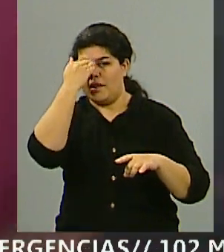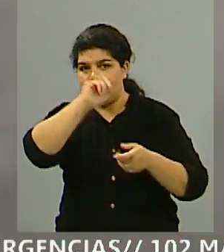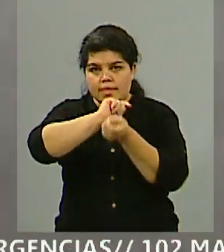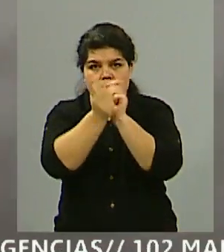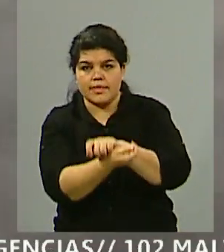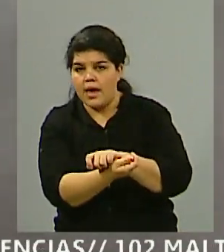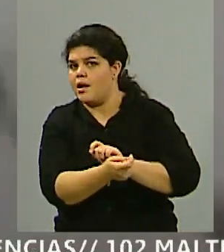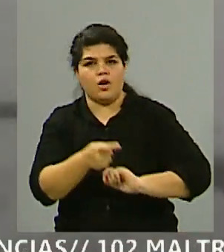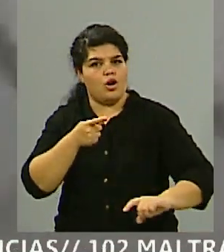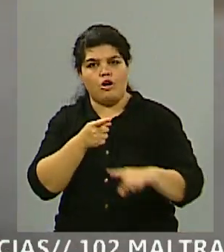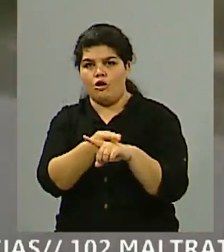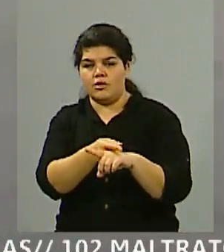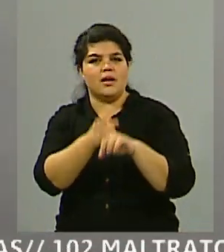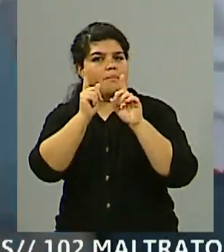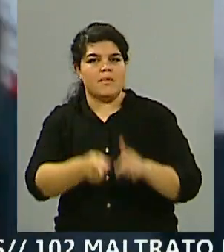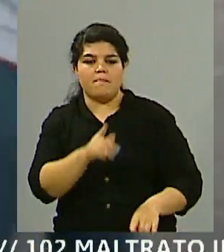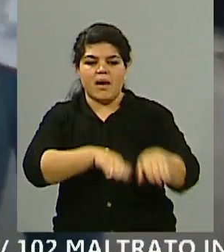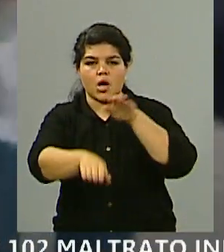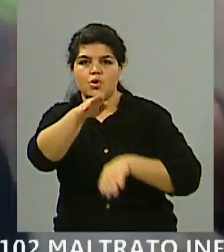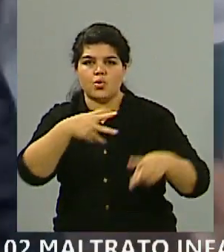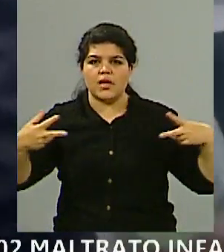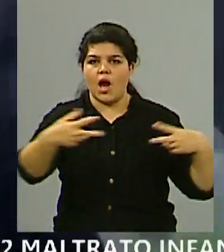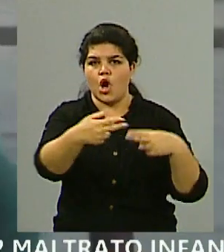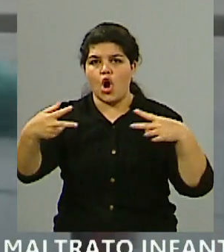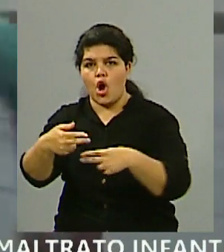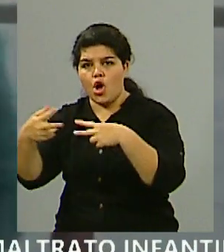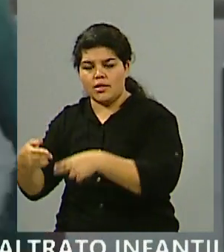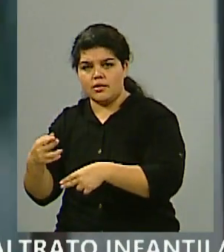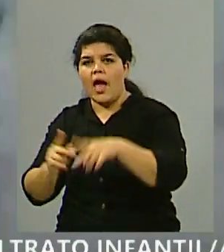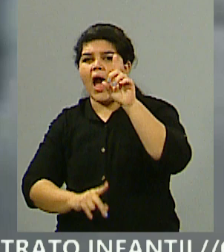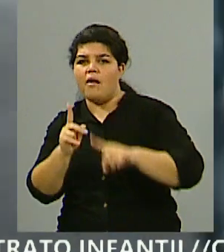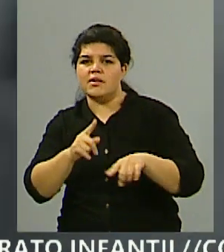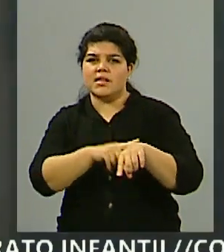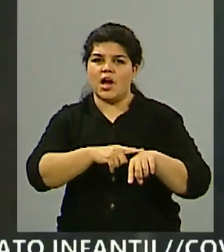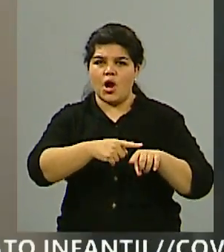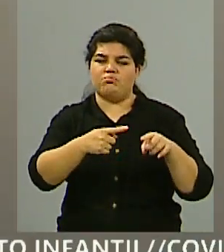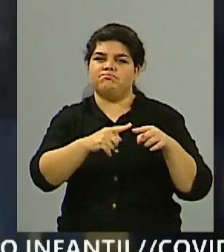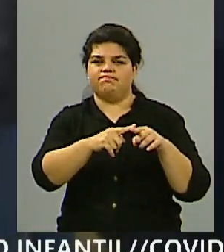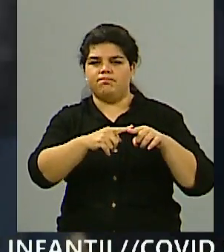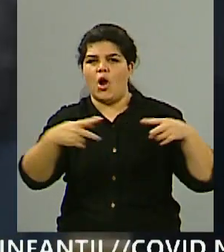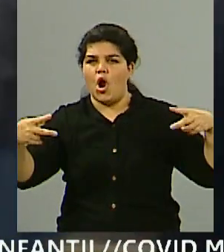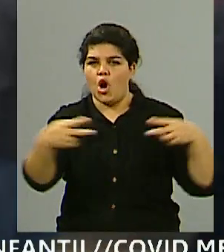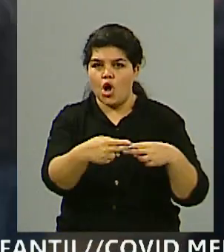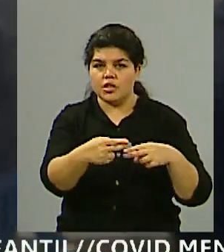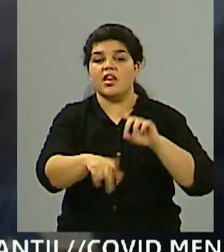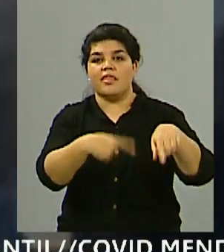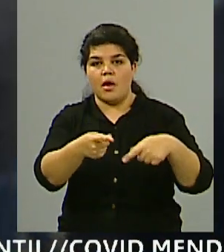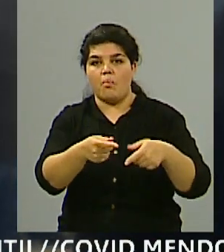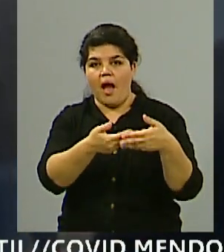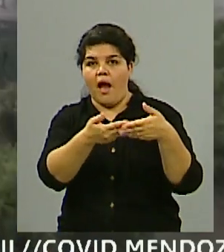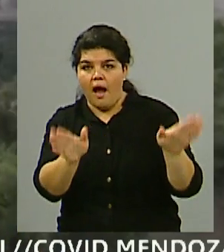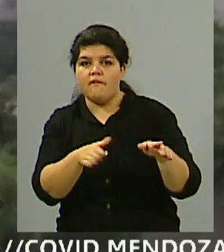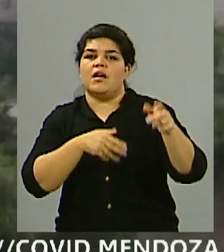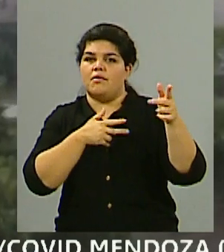cortes en las rutas de la provincia. Algunos cortes son intermitentes, claro. Hay lapsos que permiten la pasada